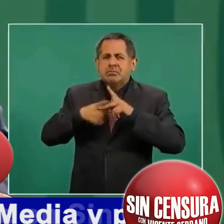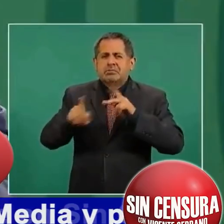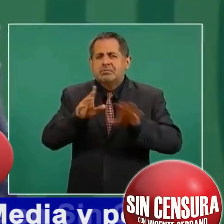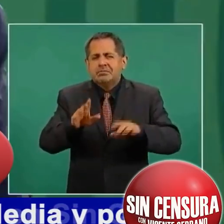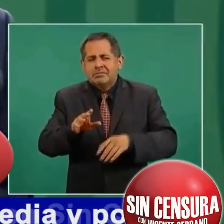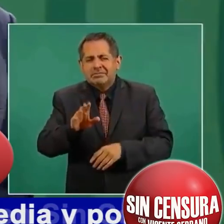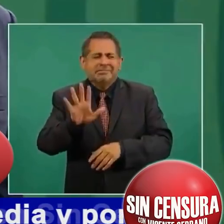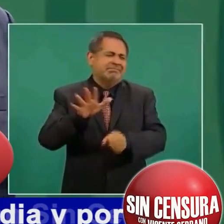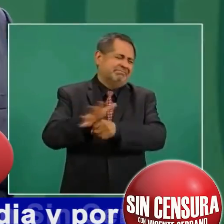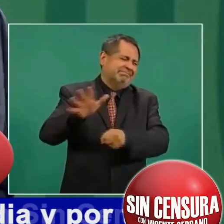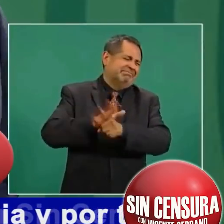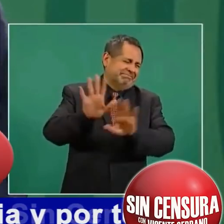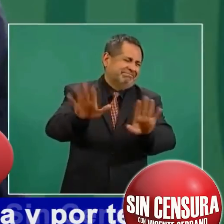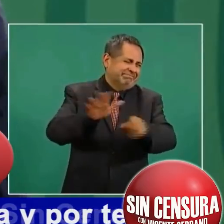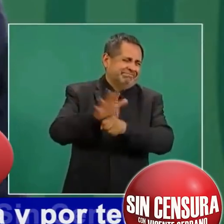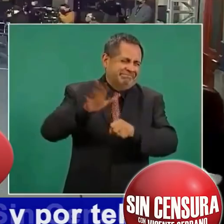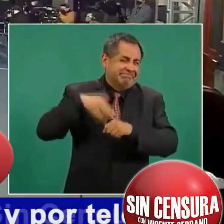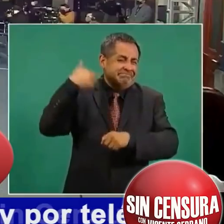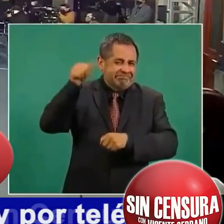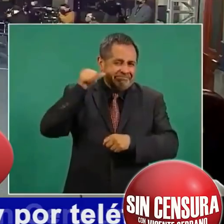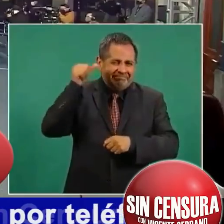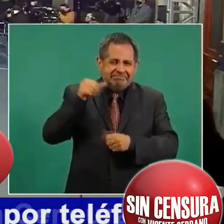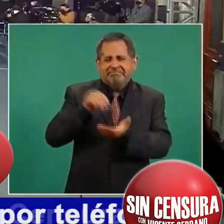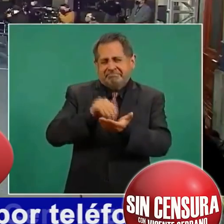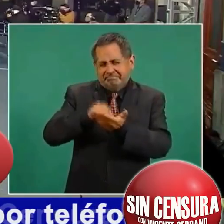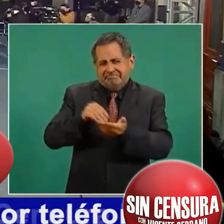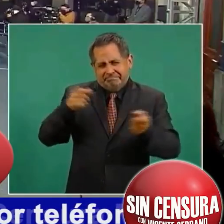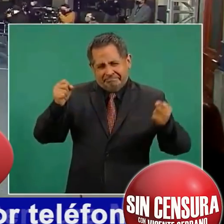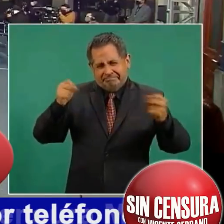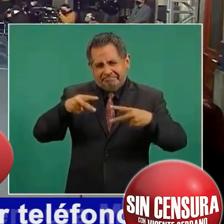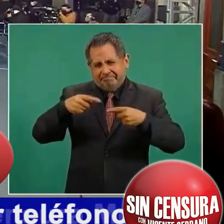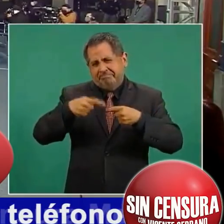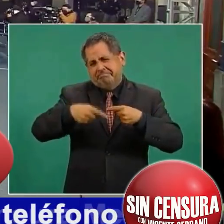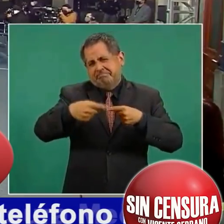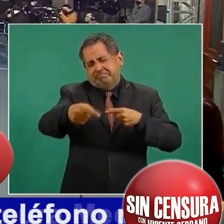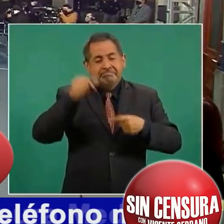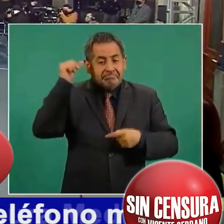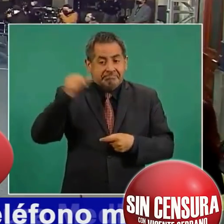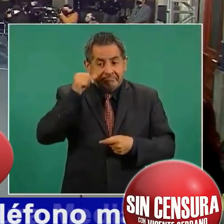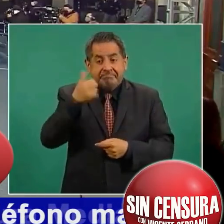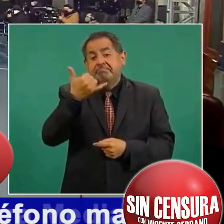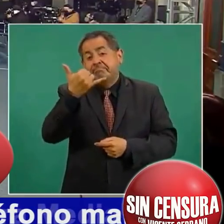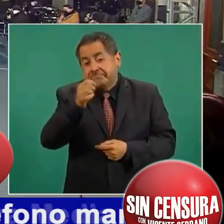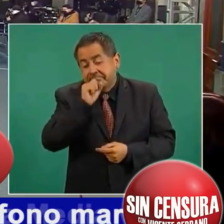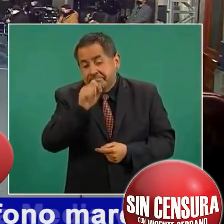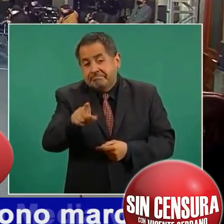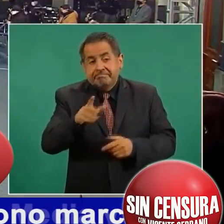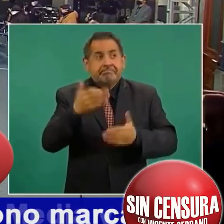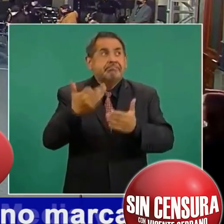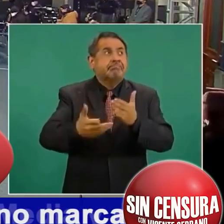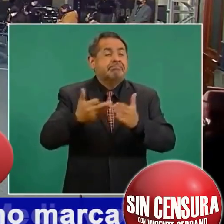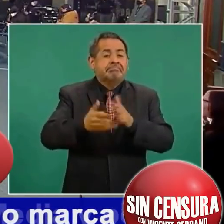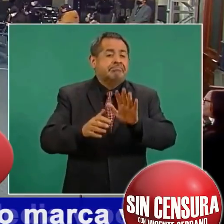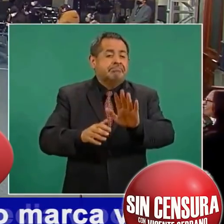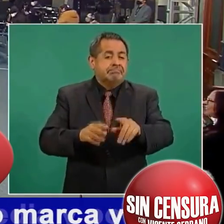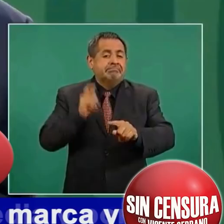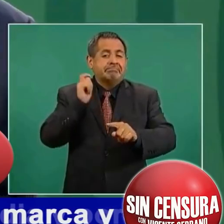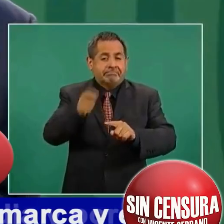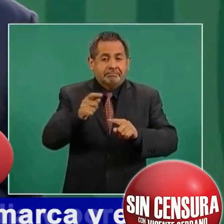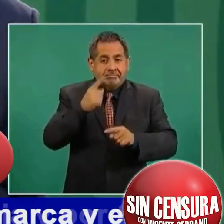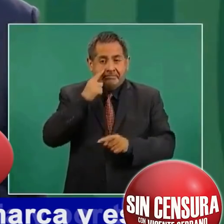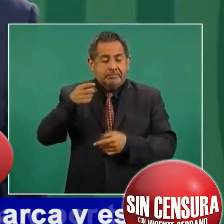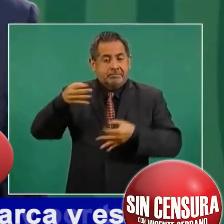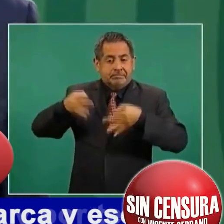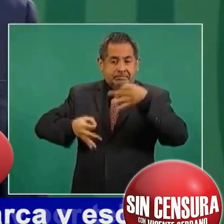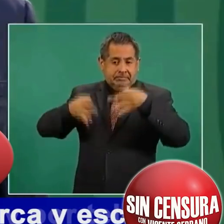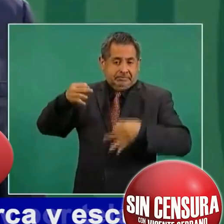Ah, todavía falta, sí. Entonces vamos a seguir hablando de aquí a abril. Y luego falta que se vea en el